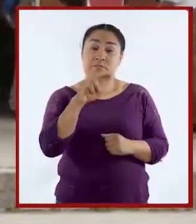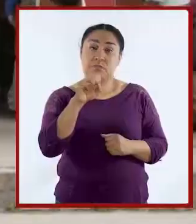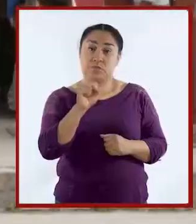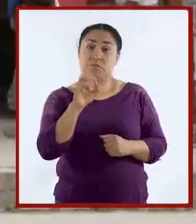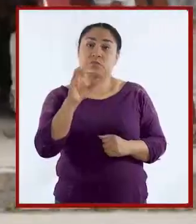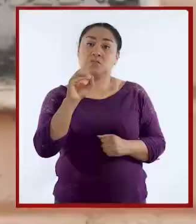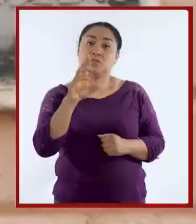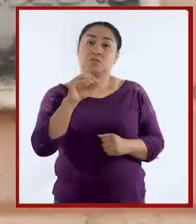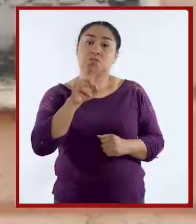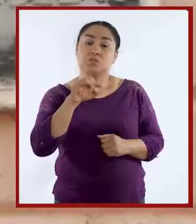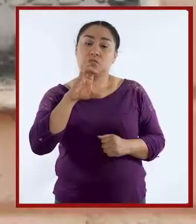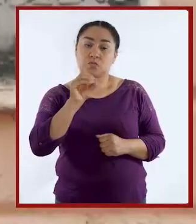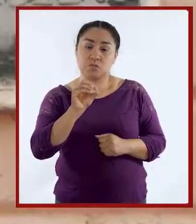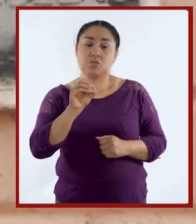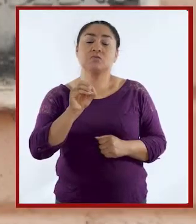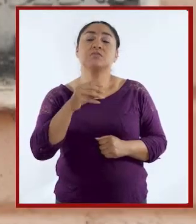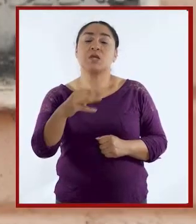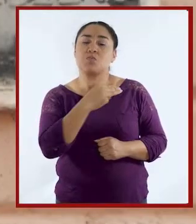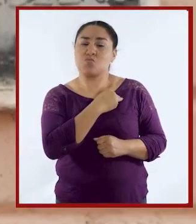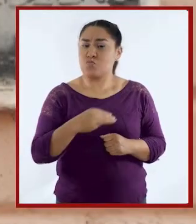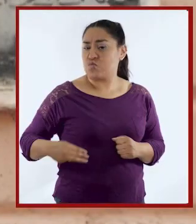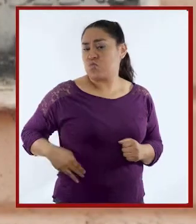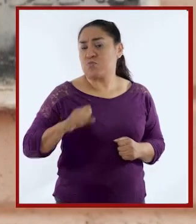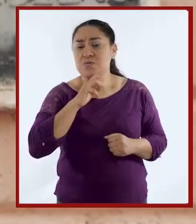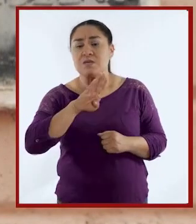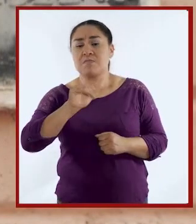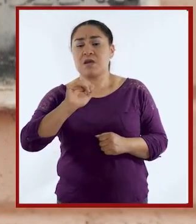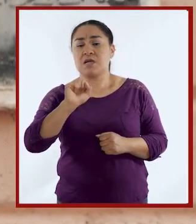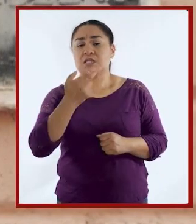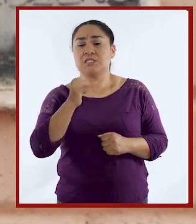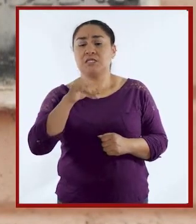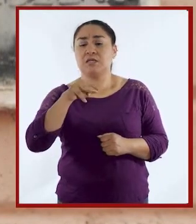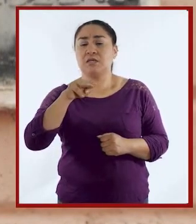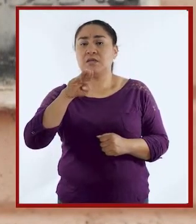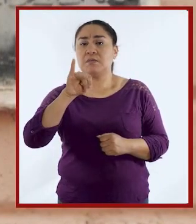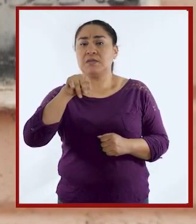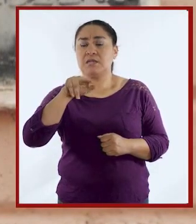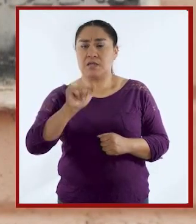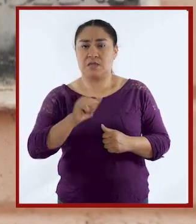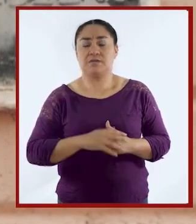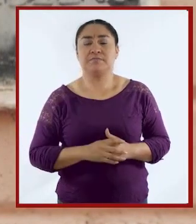Jesús Orozco Mendoza de Bachíniva, municipio del mismo nombre.